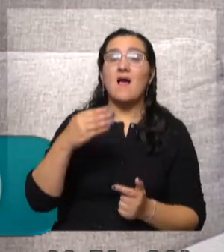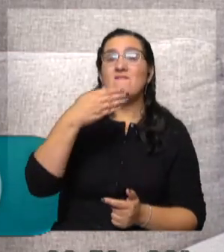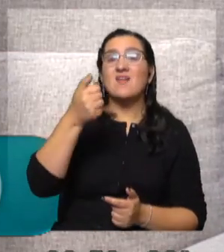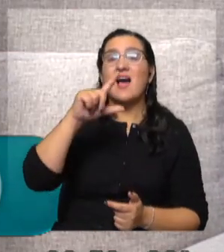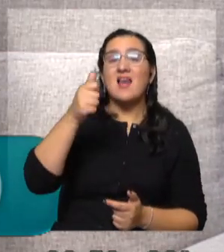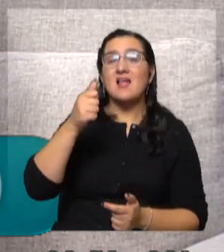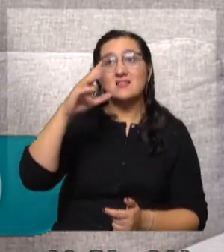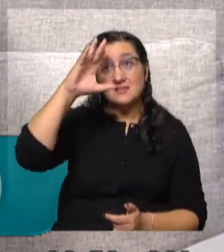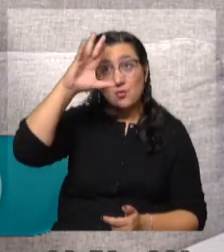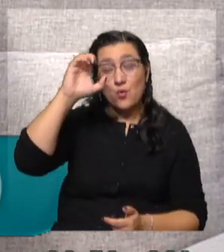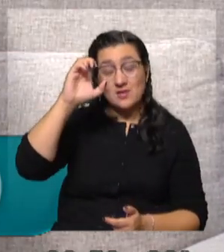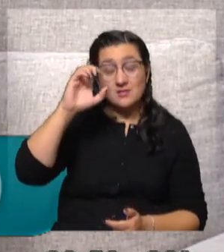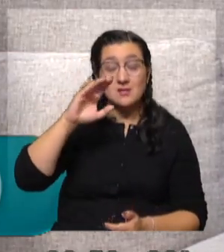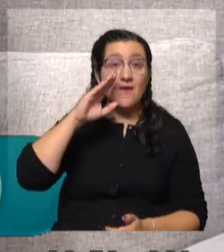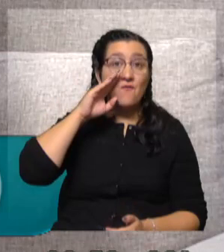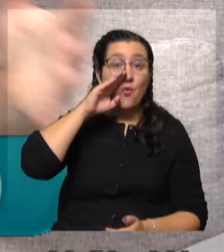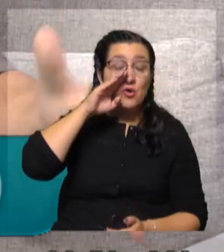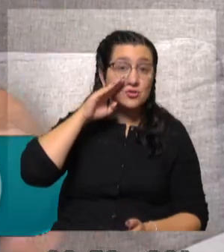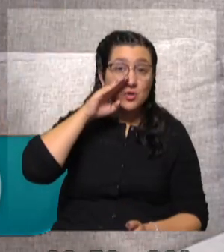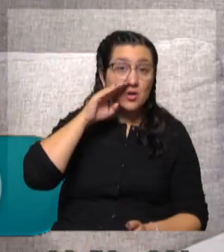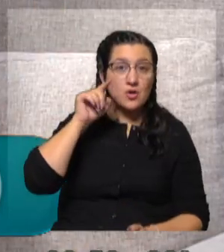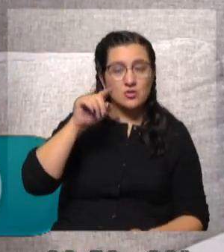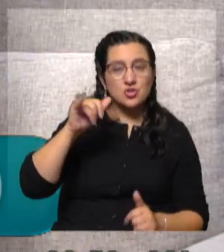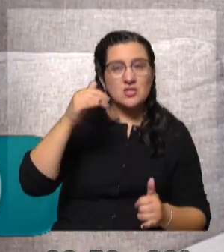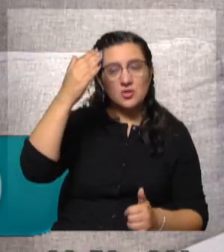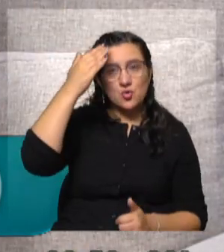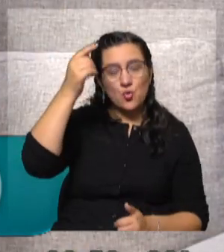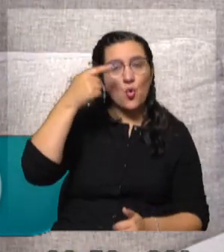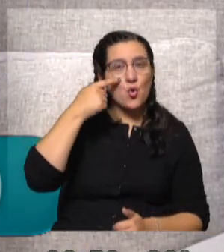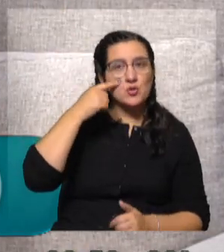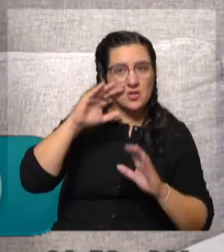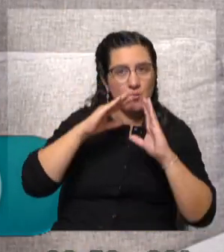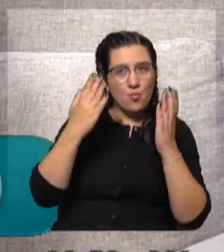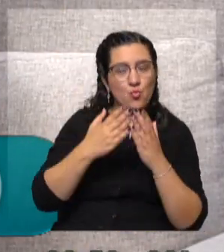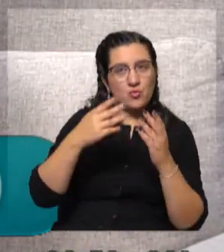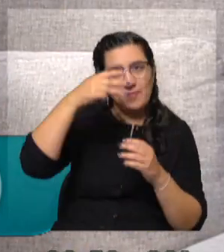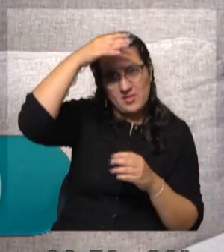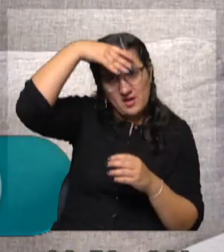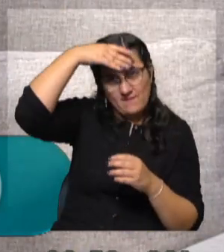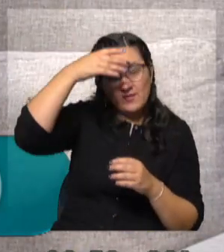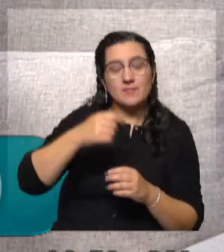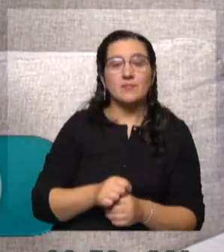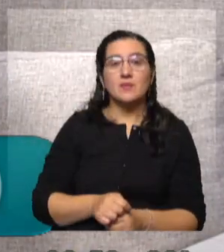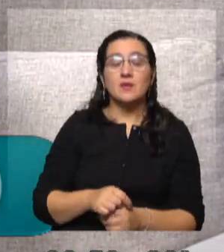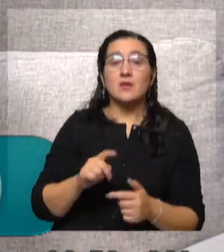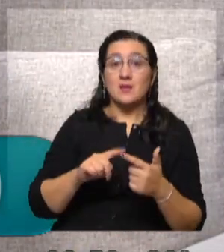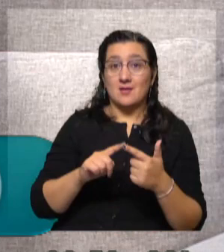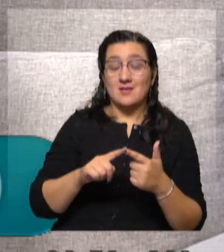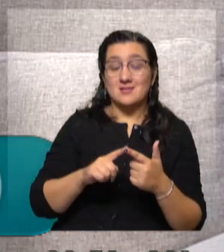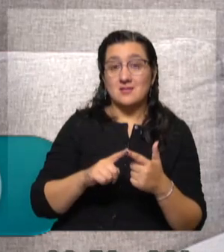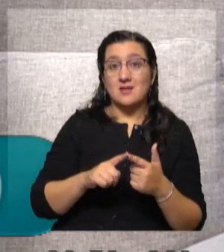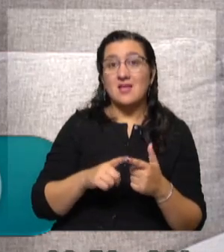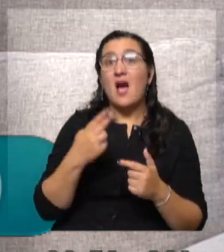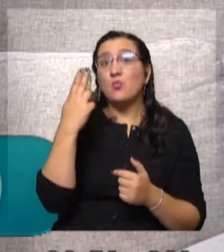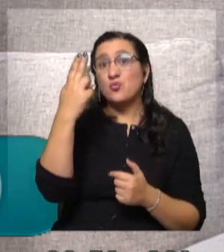Recuerden que bolsonaro y esto recorre el mundo también es un tema de Trump y de otros gobiernos de ese perfil que liberaliza la tenencia de armas y esto